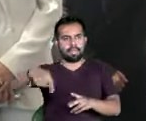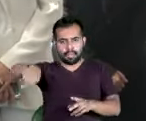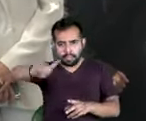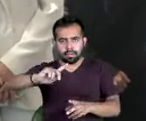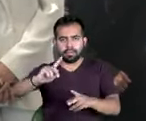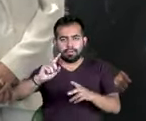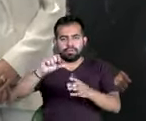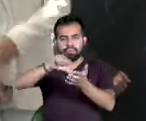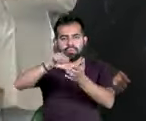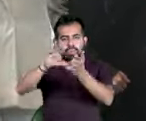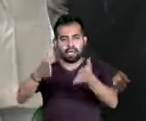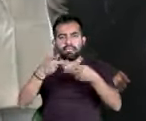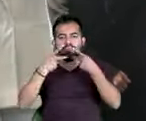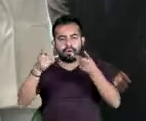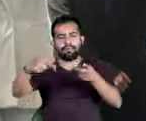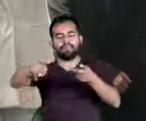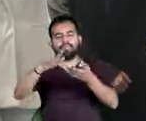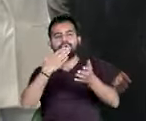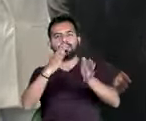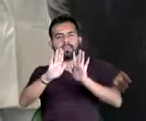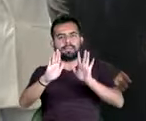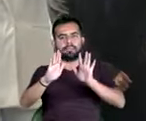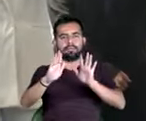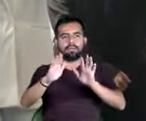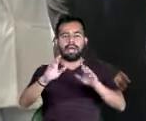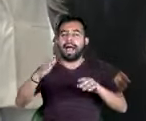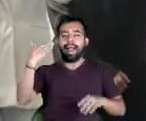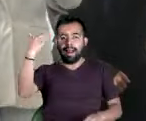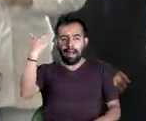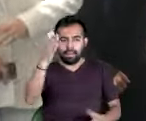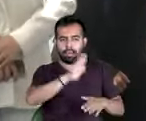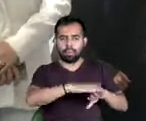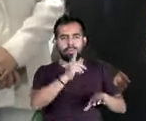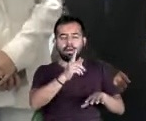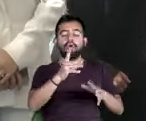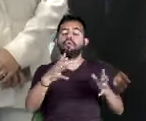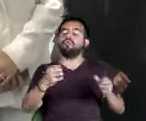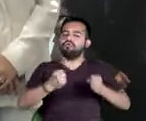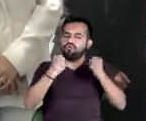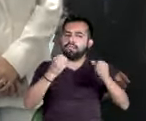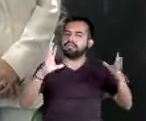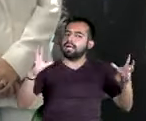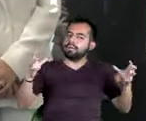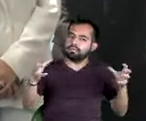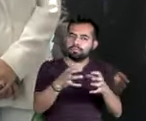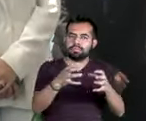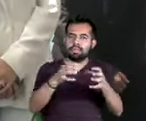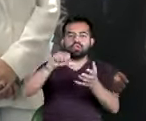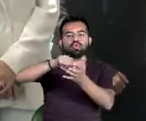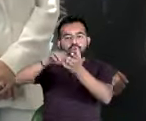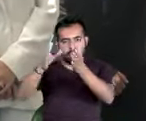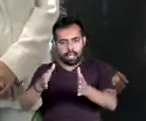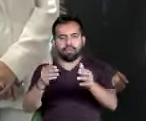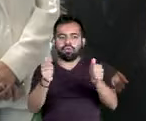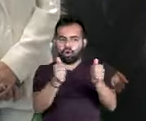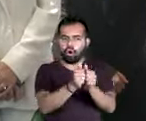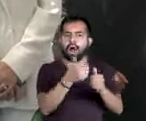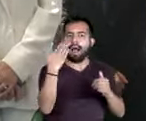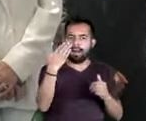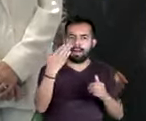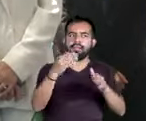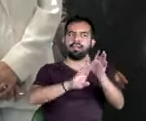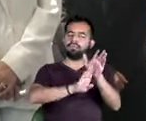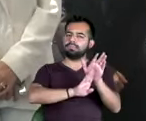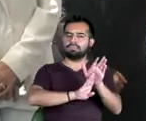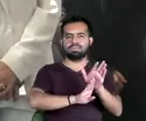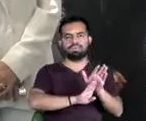conjunto. Nosotros lo dijimos desde el día uno, no es el alcalde, es la fuerza de todos los quiteños y de todas las quiteñas lo que hará y lo que